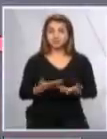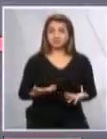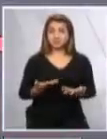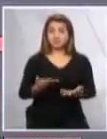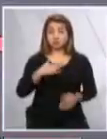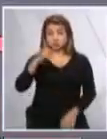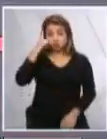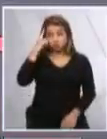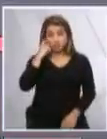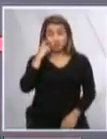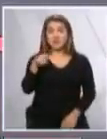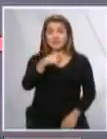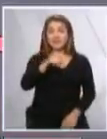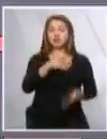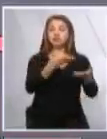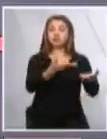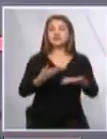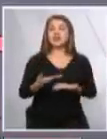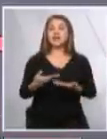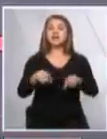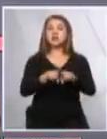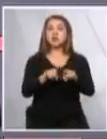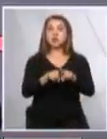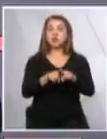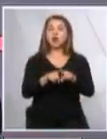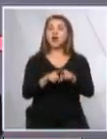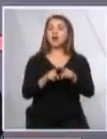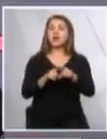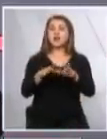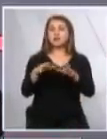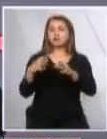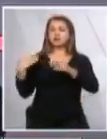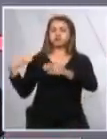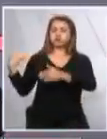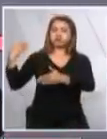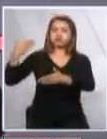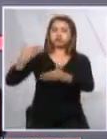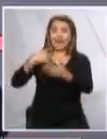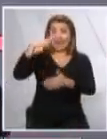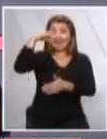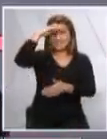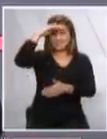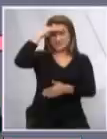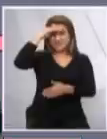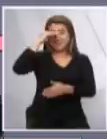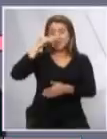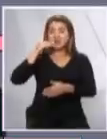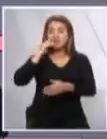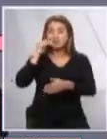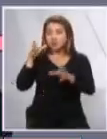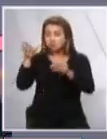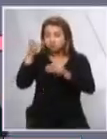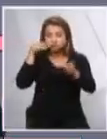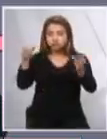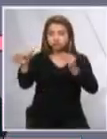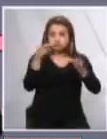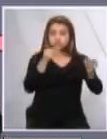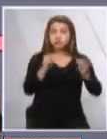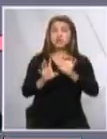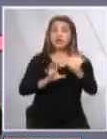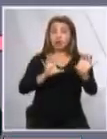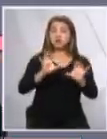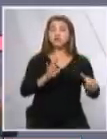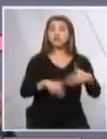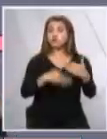Lo que creo es que ellos traen un bagaje de experiencia que fue adquirida en una época en que las cosas